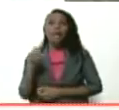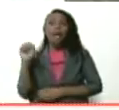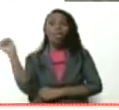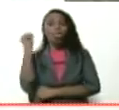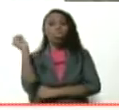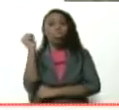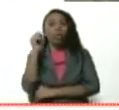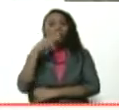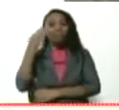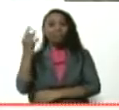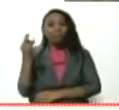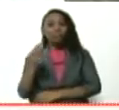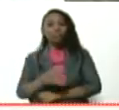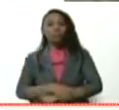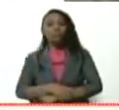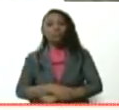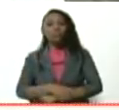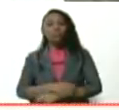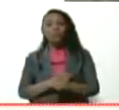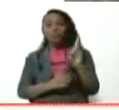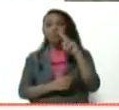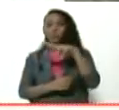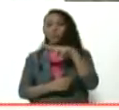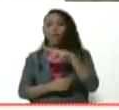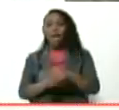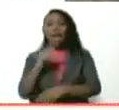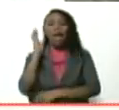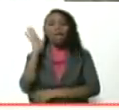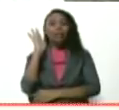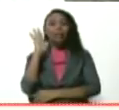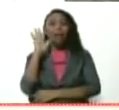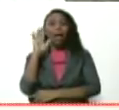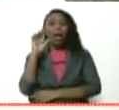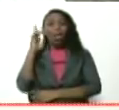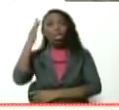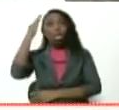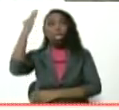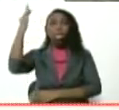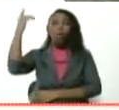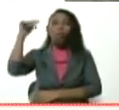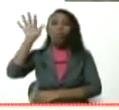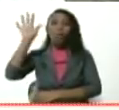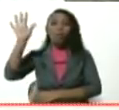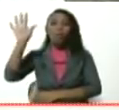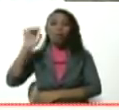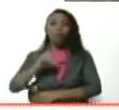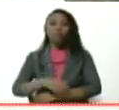real. Y la asamblea de Narnia en desacato,